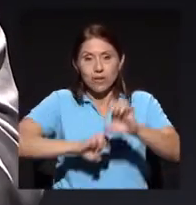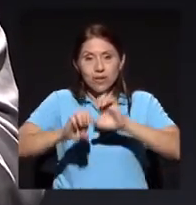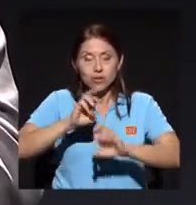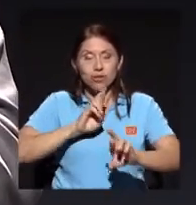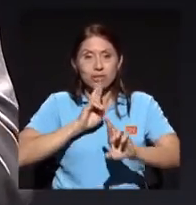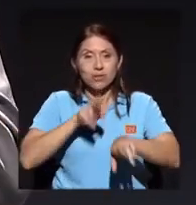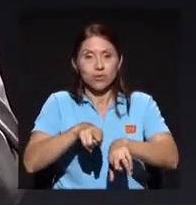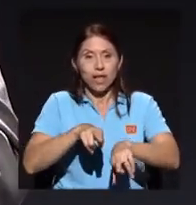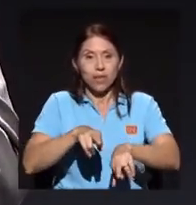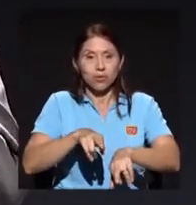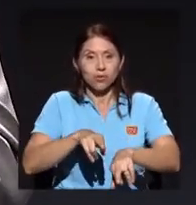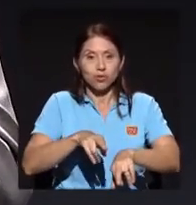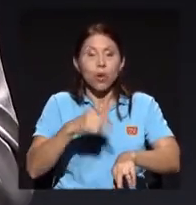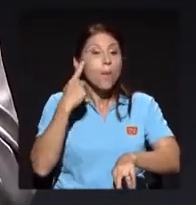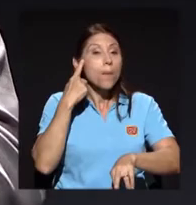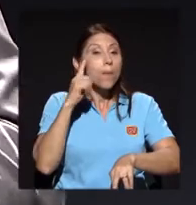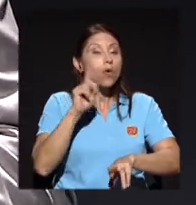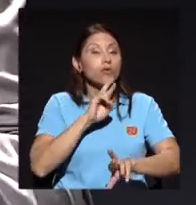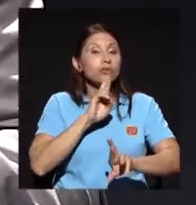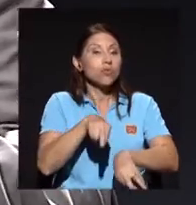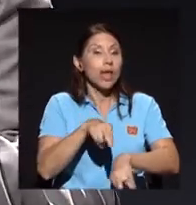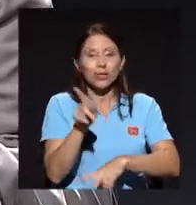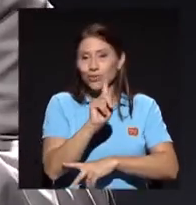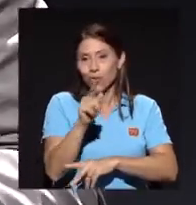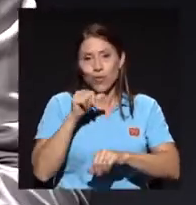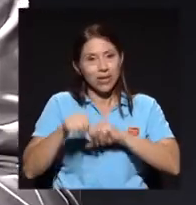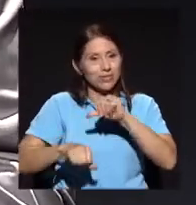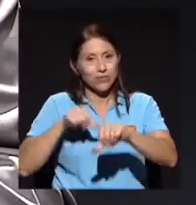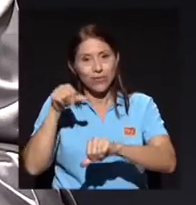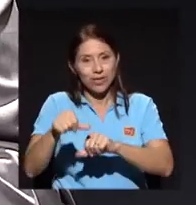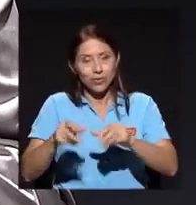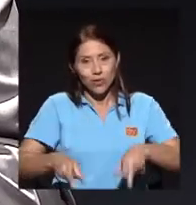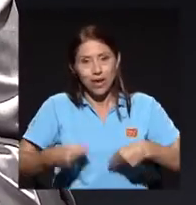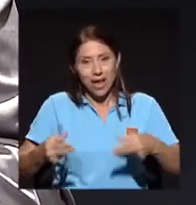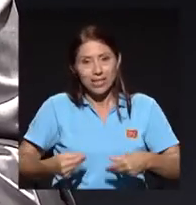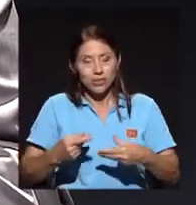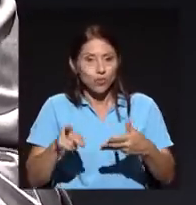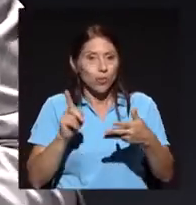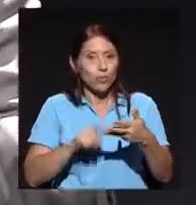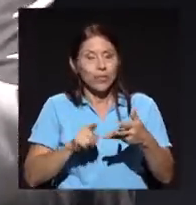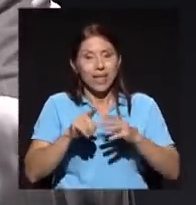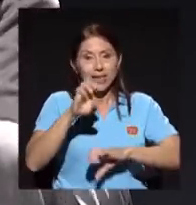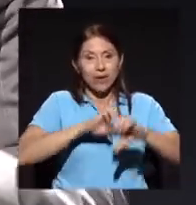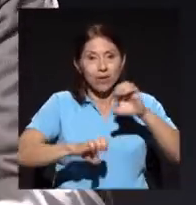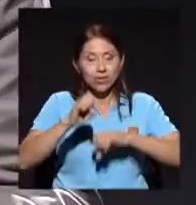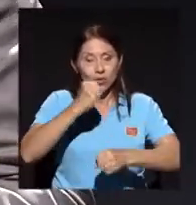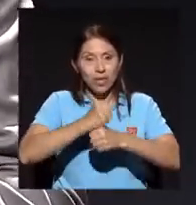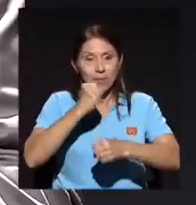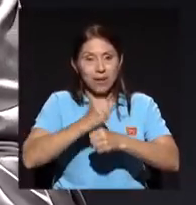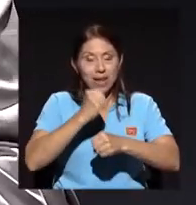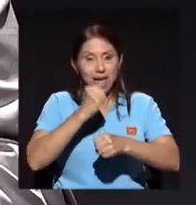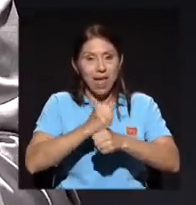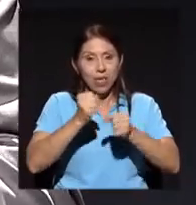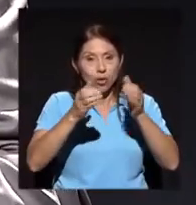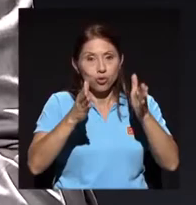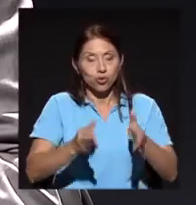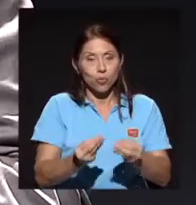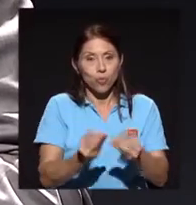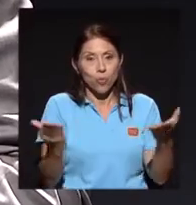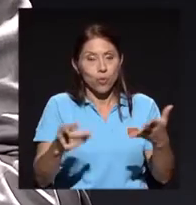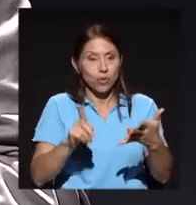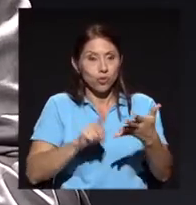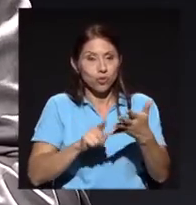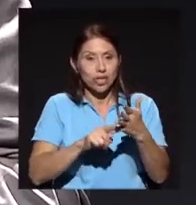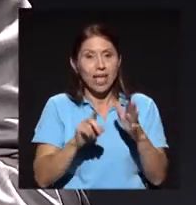no por esfuerzo o gasto está en la evaluación de los empleados públicos está en la educación la idoneidad